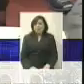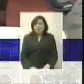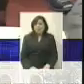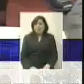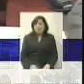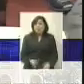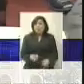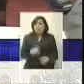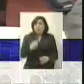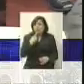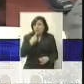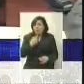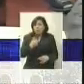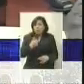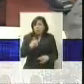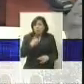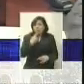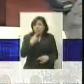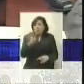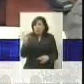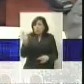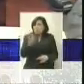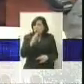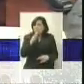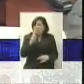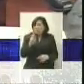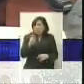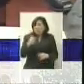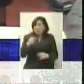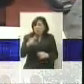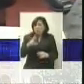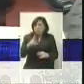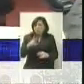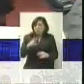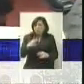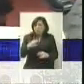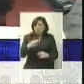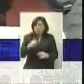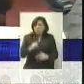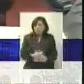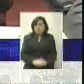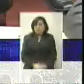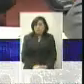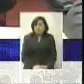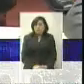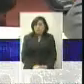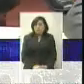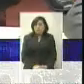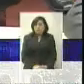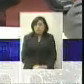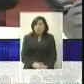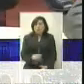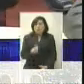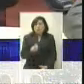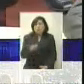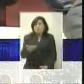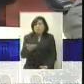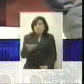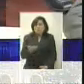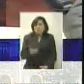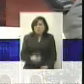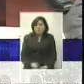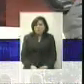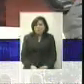un medio de comunicación dijo de que yo había dicho que nunca se tocó el tema Andahuasi, yo dije que nunca se tocó el tema Andahuasi como pedido,